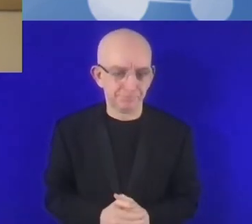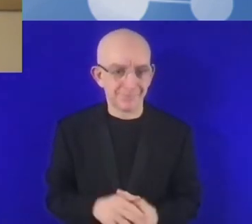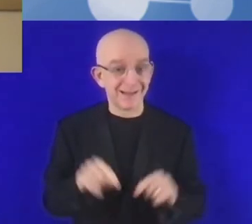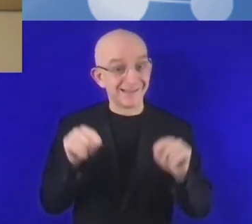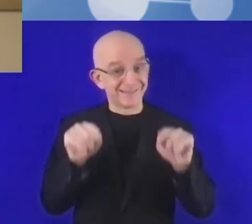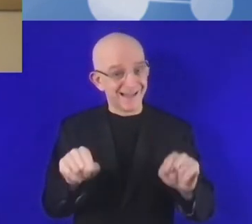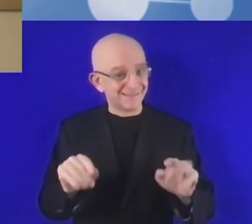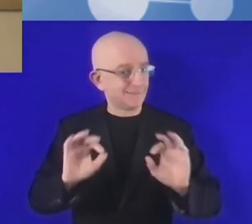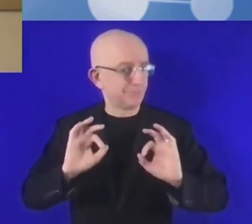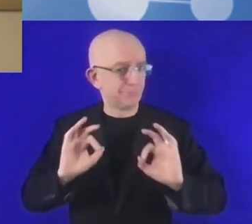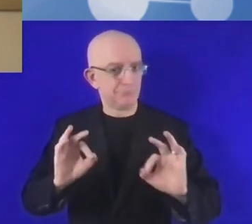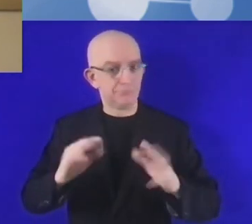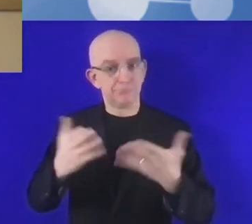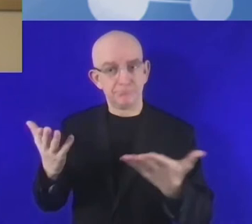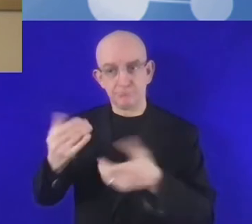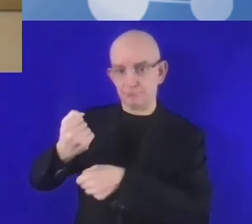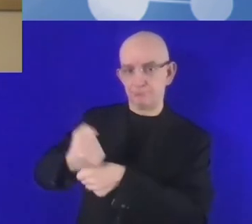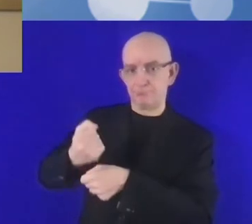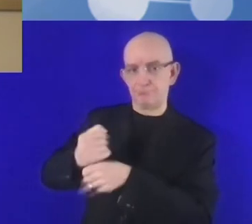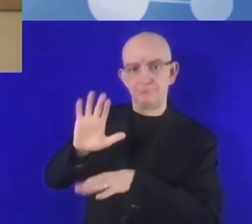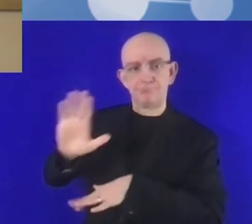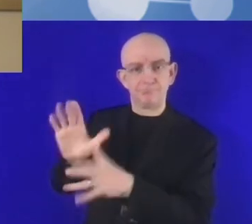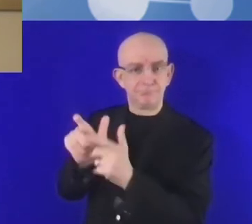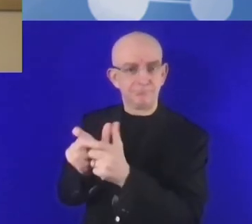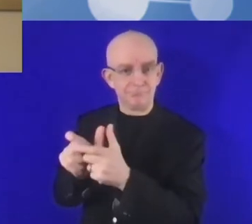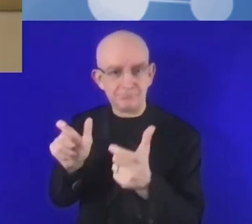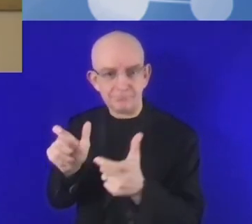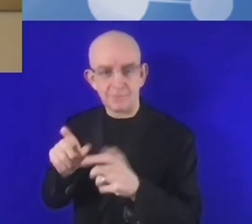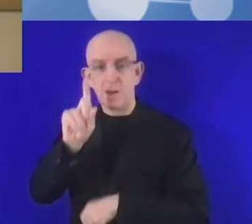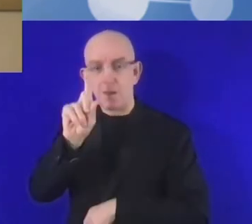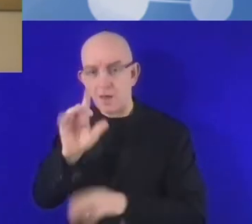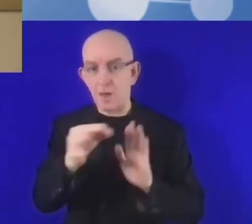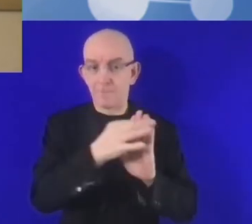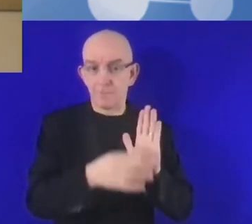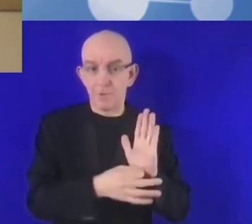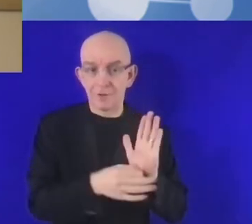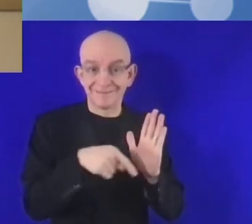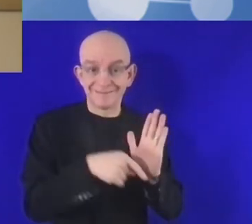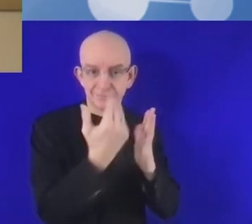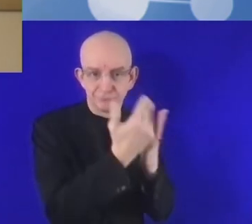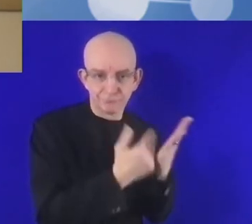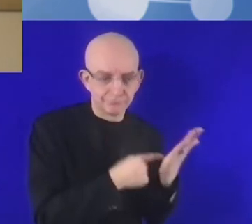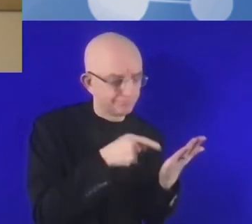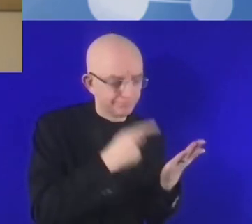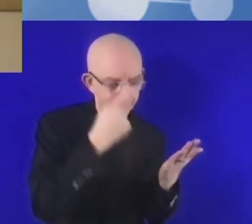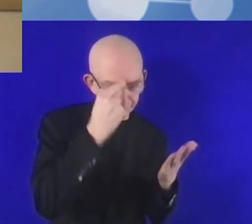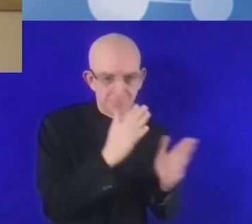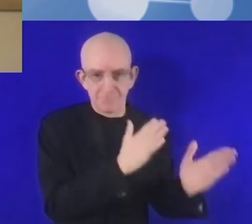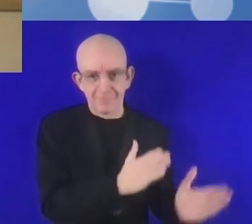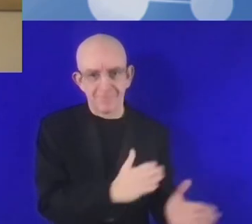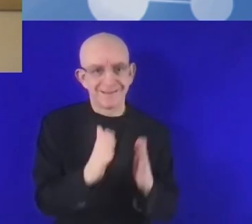Consideramos que el acceso universal al Internet debería ser tratado en categorías